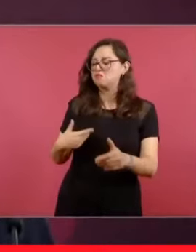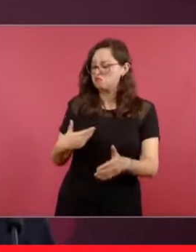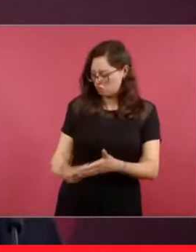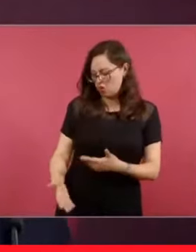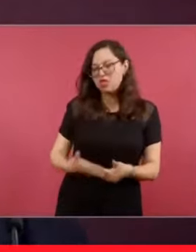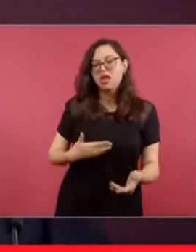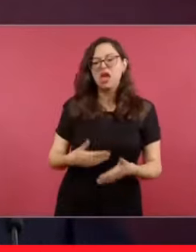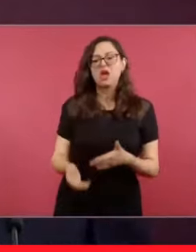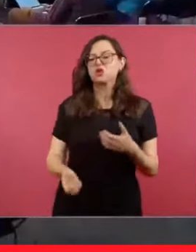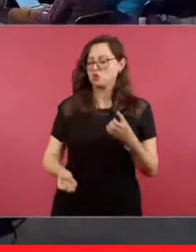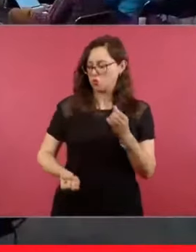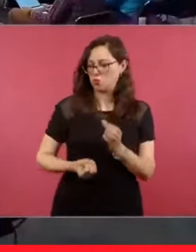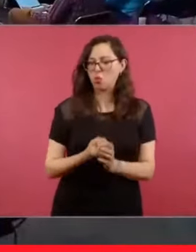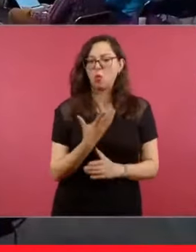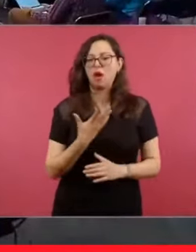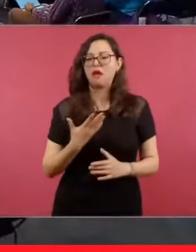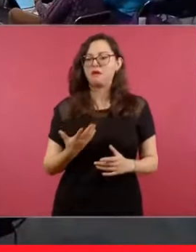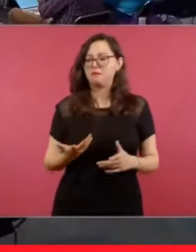este